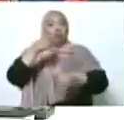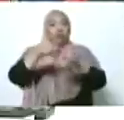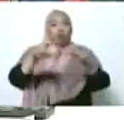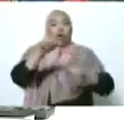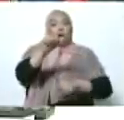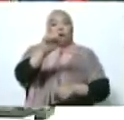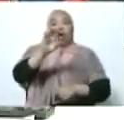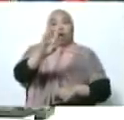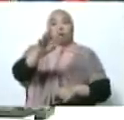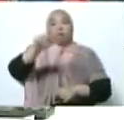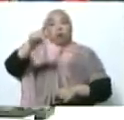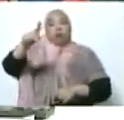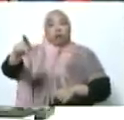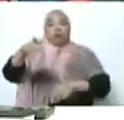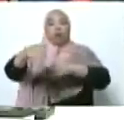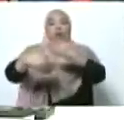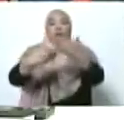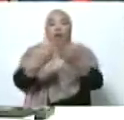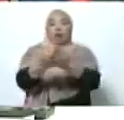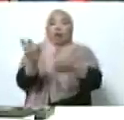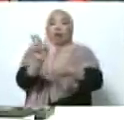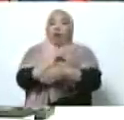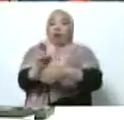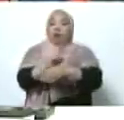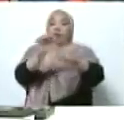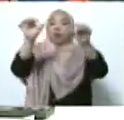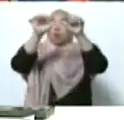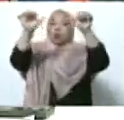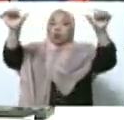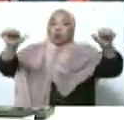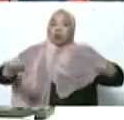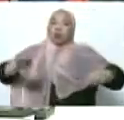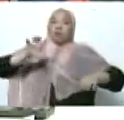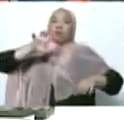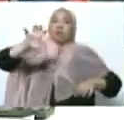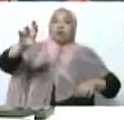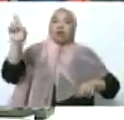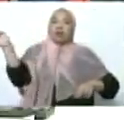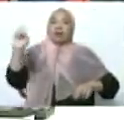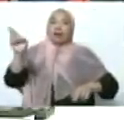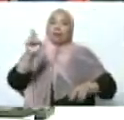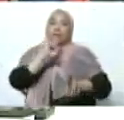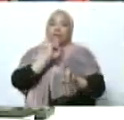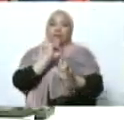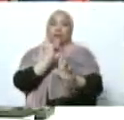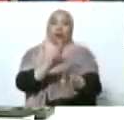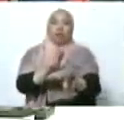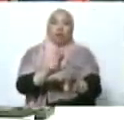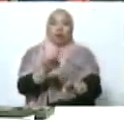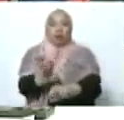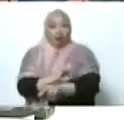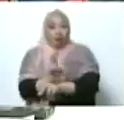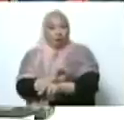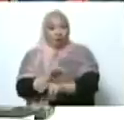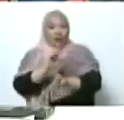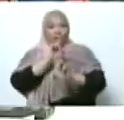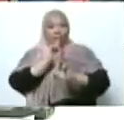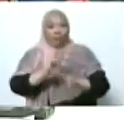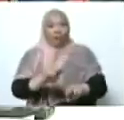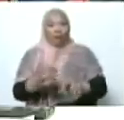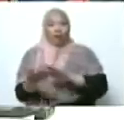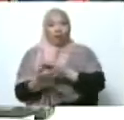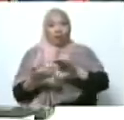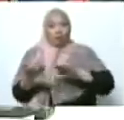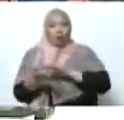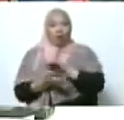el sistema Patria, inmediatamente recibe respuesta. Yo debo recordar que cuando nosotros llegamos aquí en la Revolución